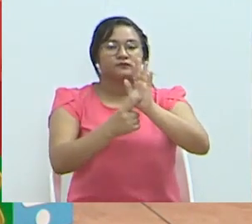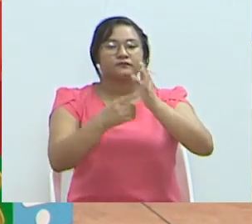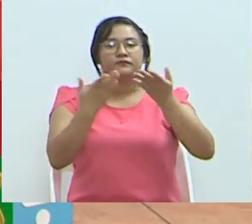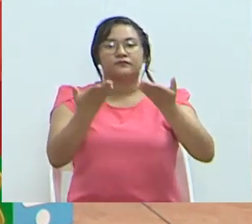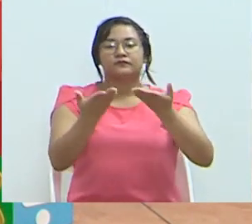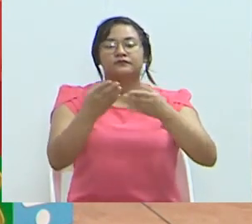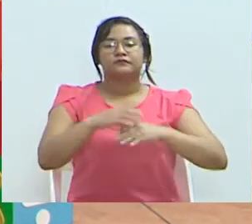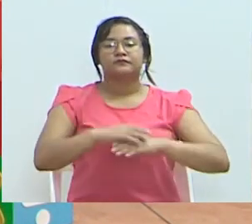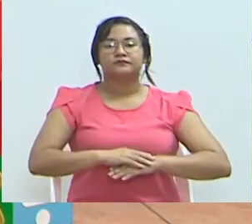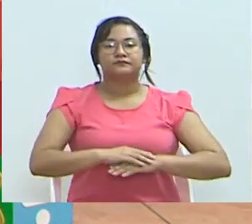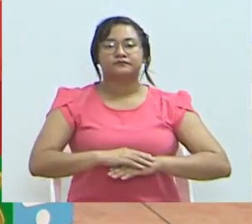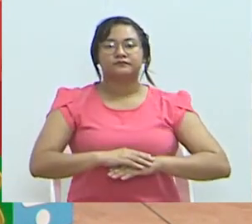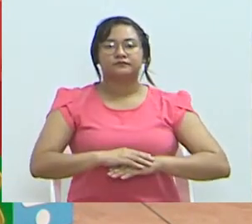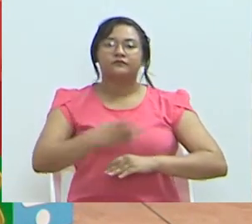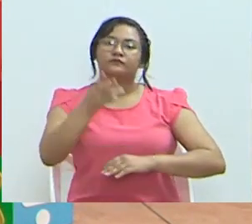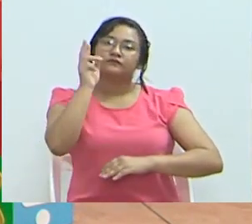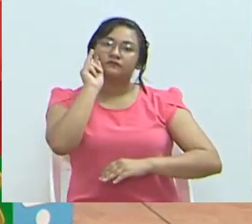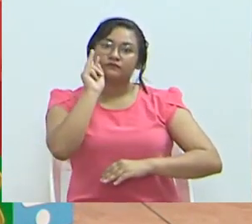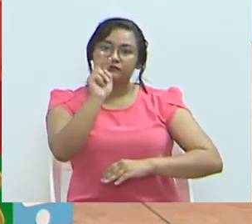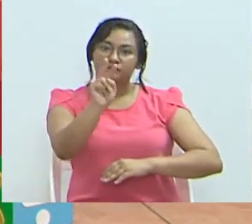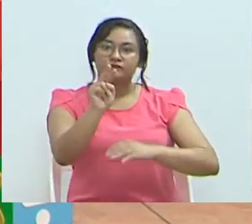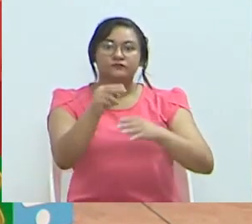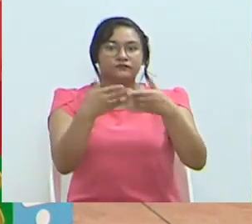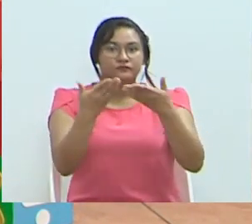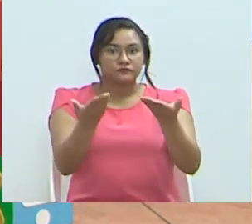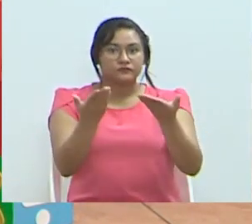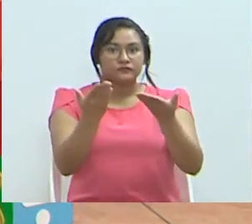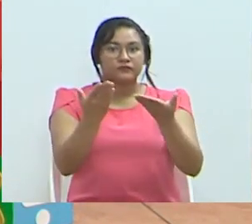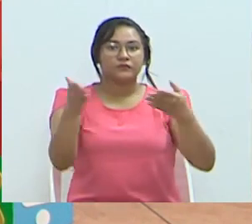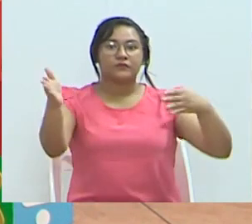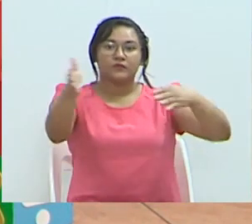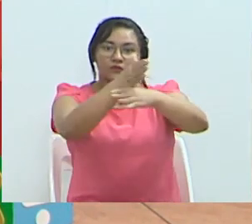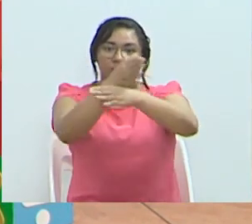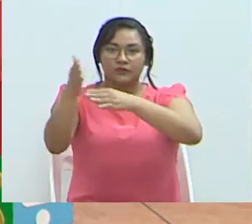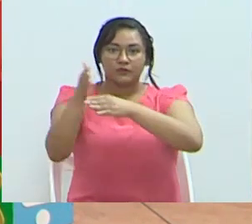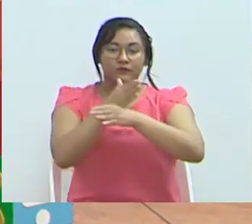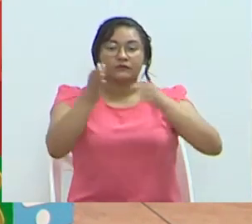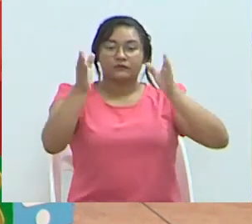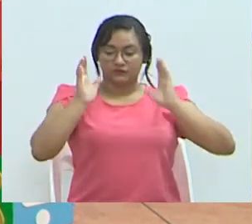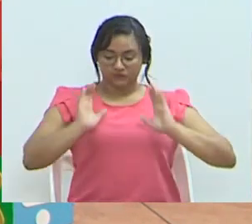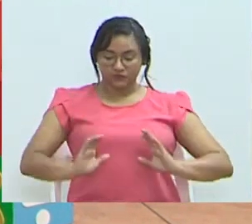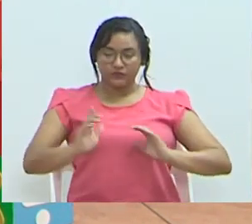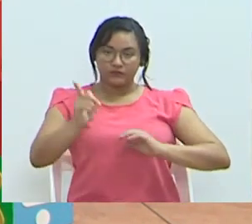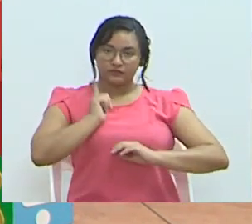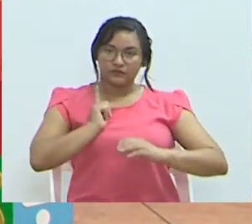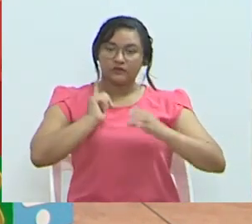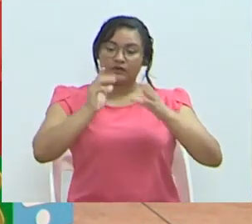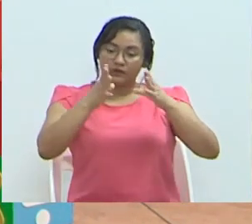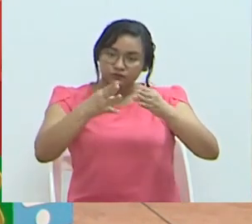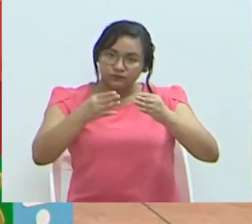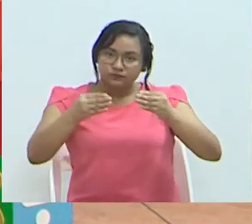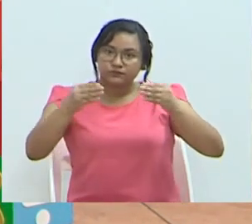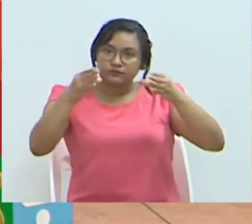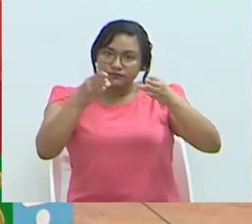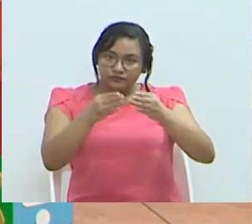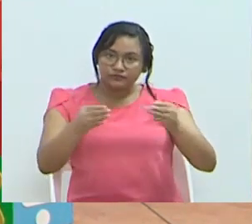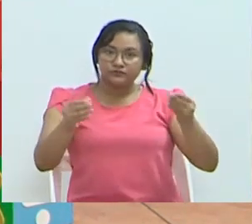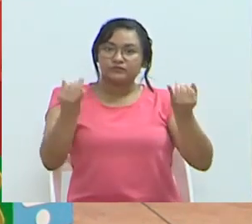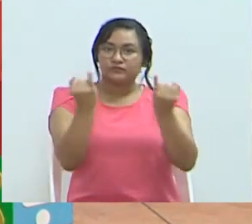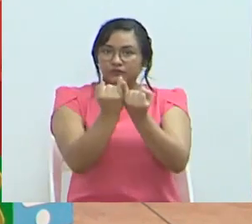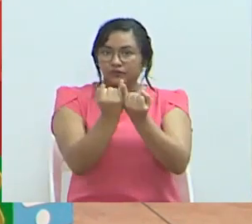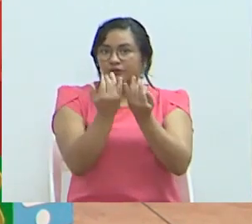cápsula educativa, hemos visto que todos los organismos están compuestos por células, que es la unidad básica y funcional